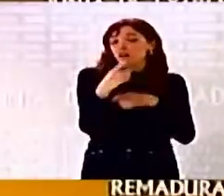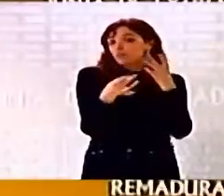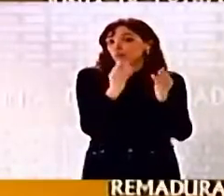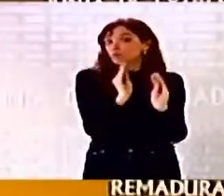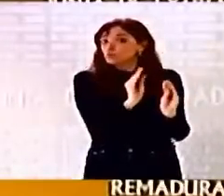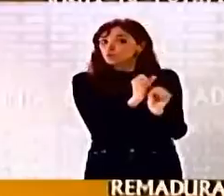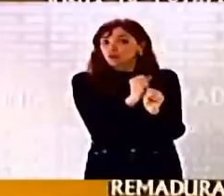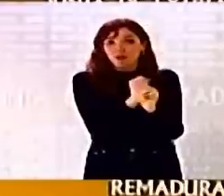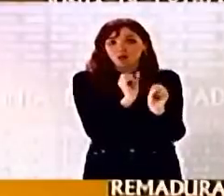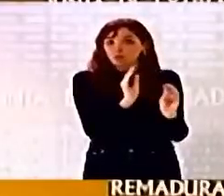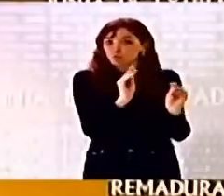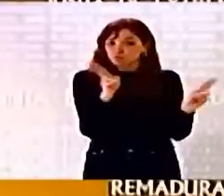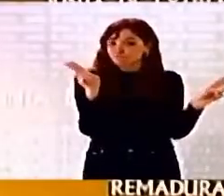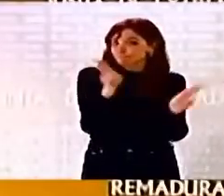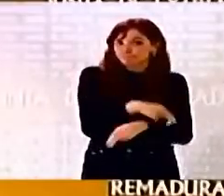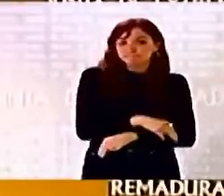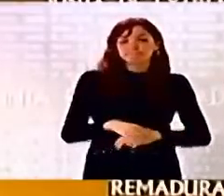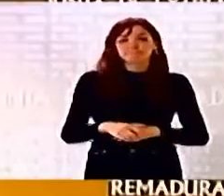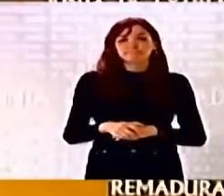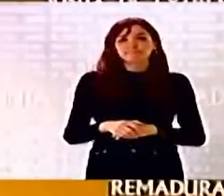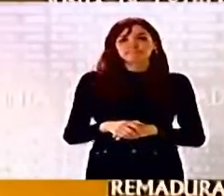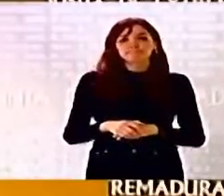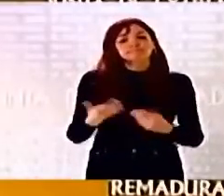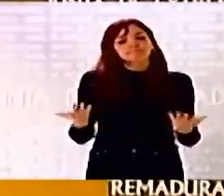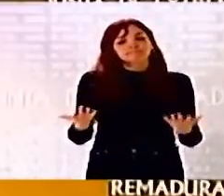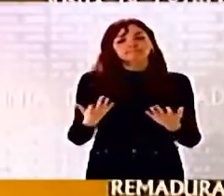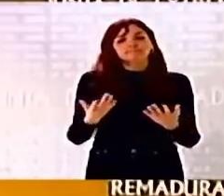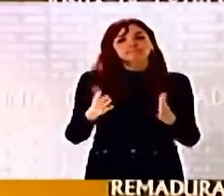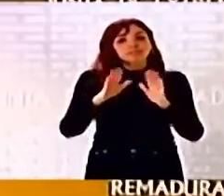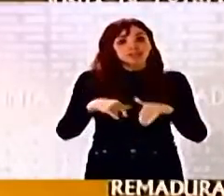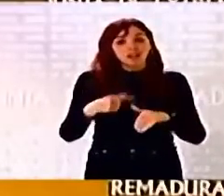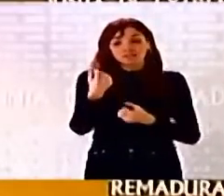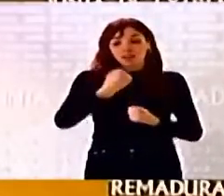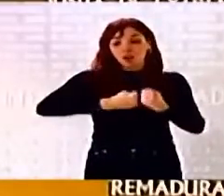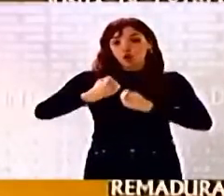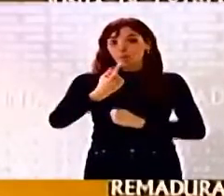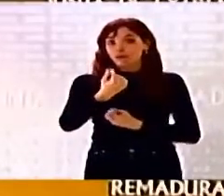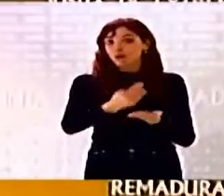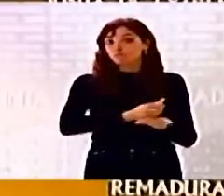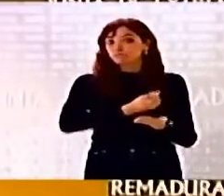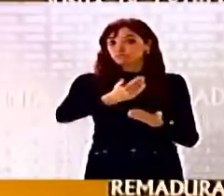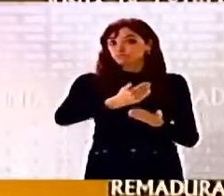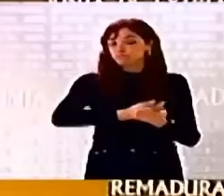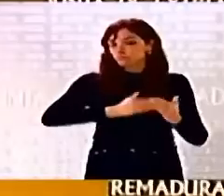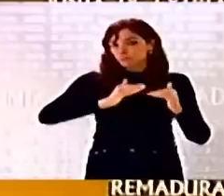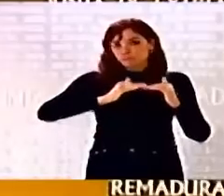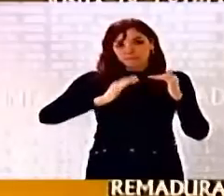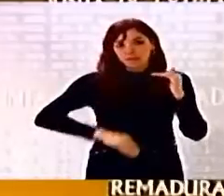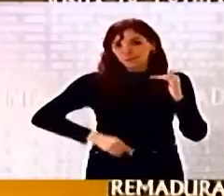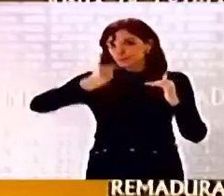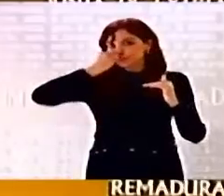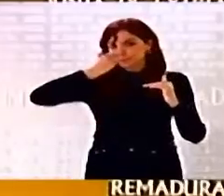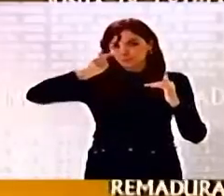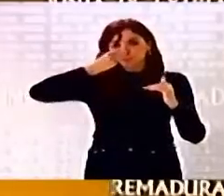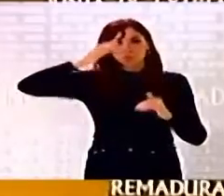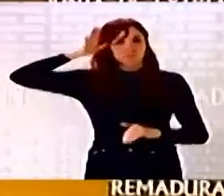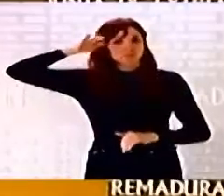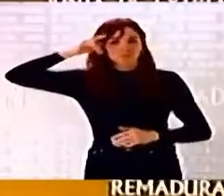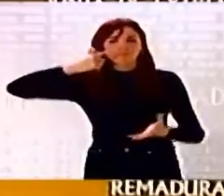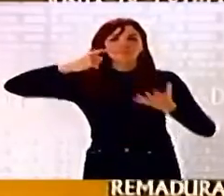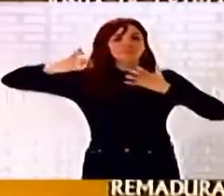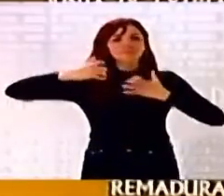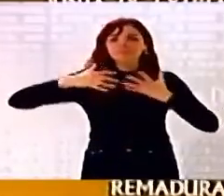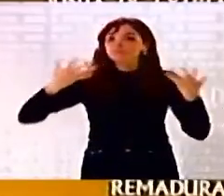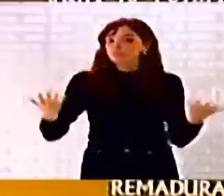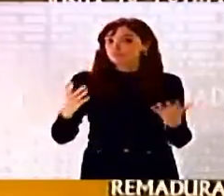cotidiana, habiendo quedado, por tanto, sus ingresos disminuidos o limitados de forma drástica y, por tanto, produciendo